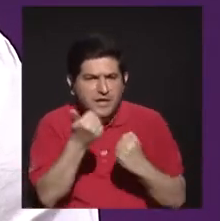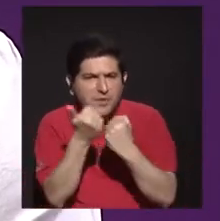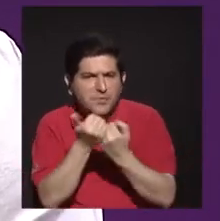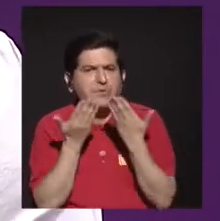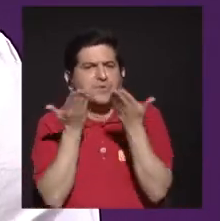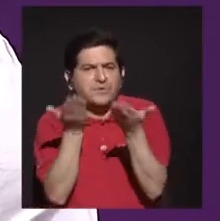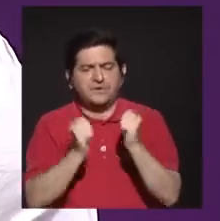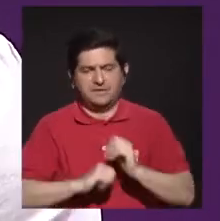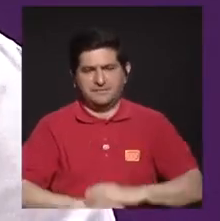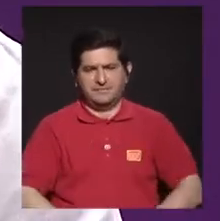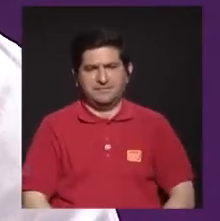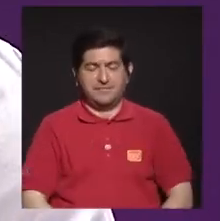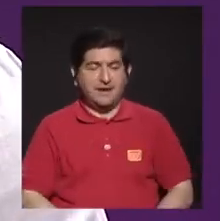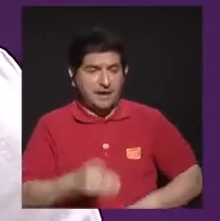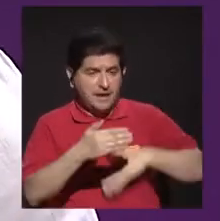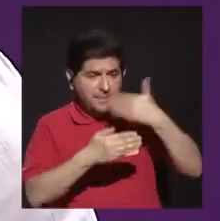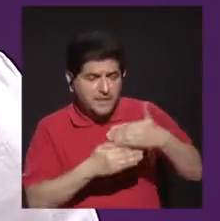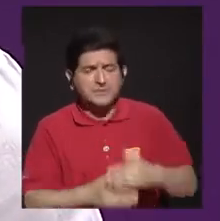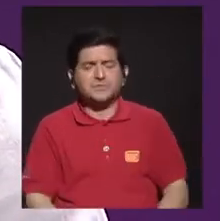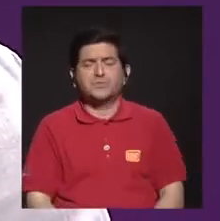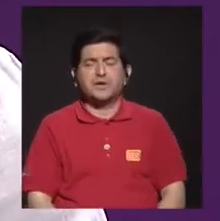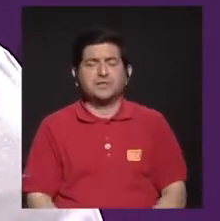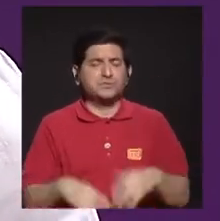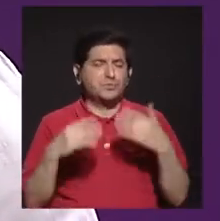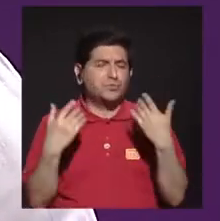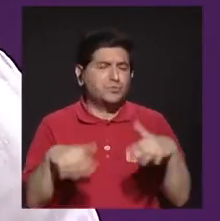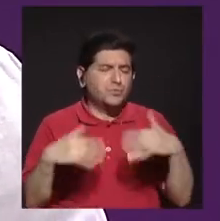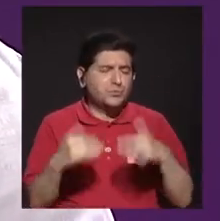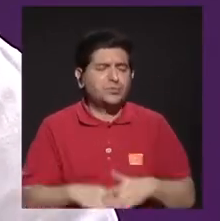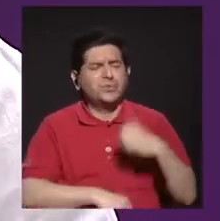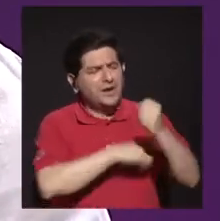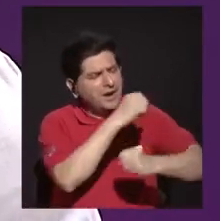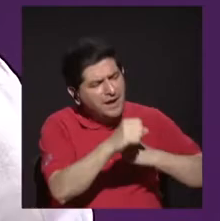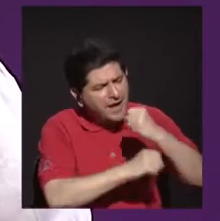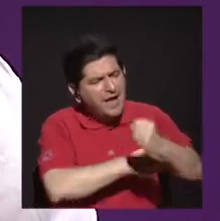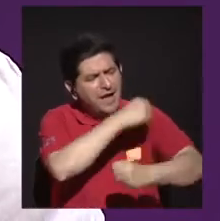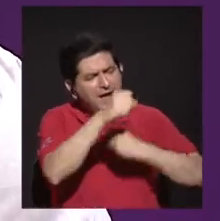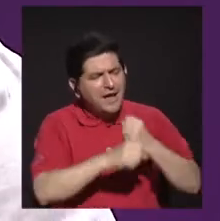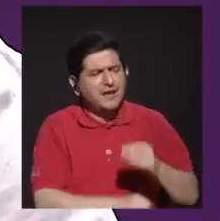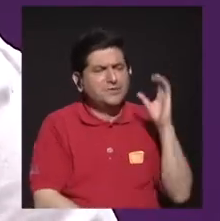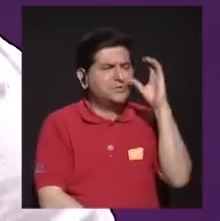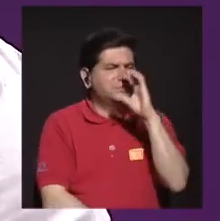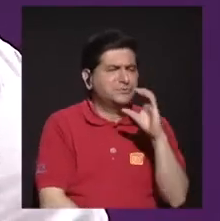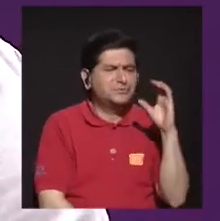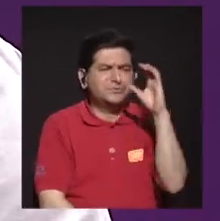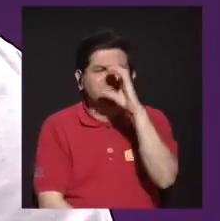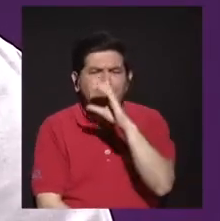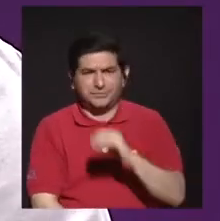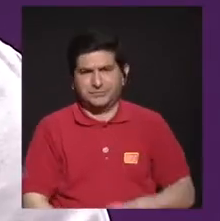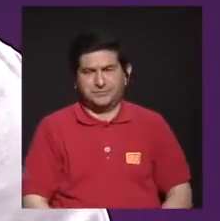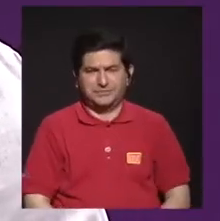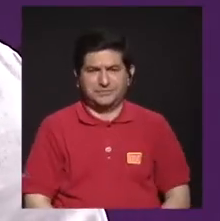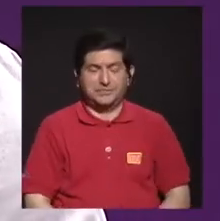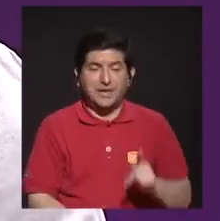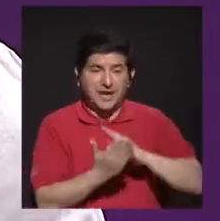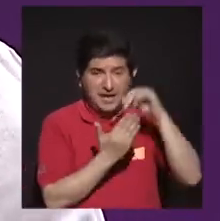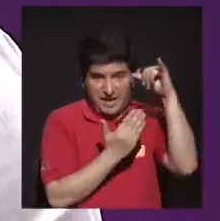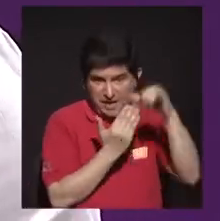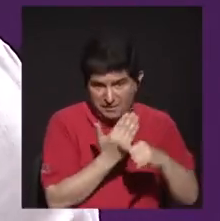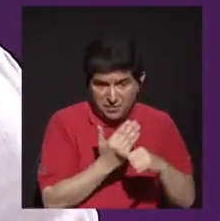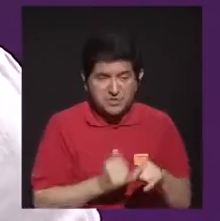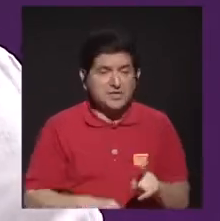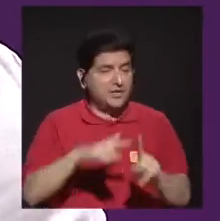realización del libro? Sí, después de mucho, como le digo, después de muchos años de tocar puertas, de que el proyecto